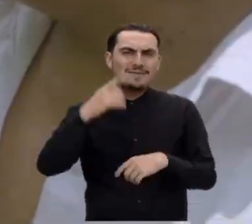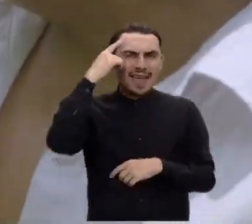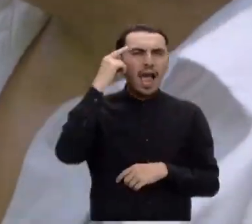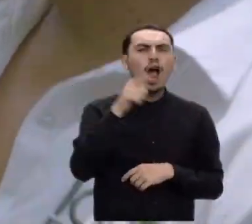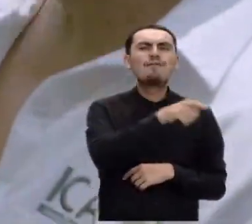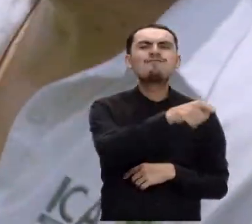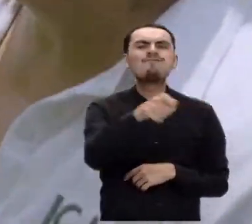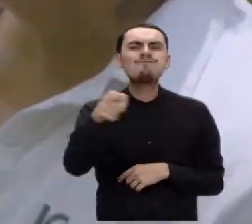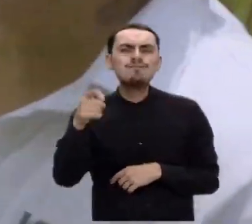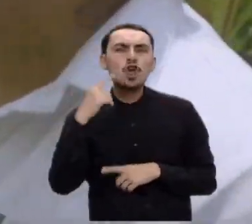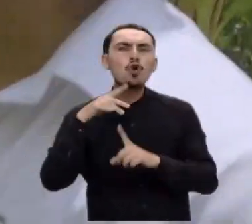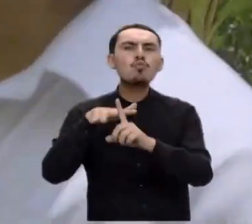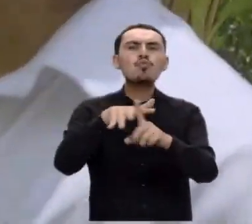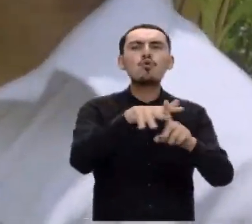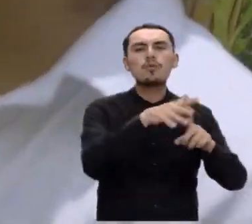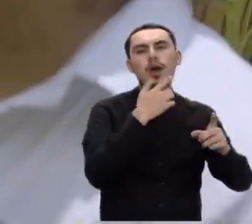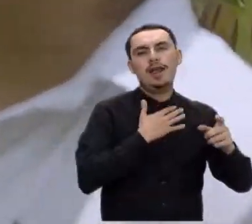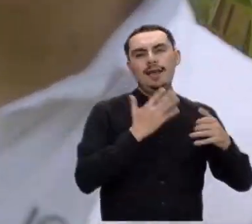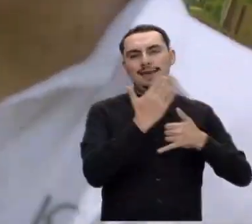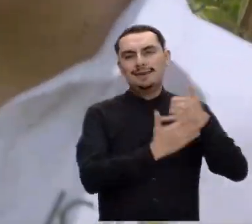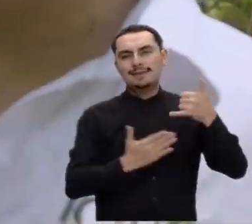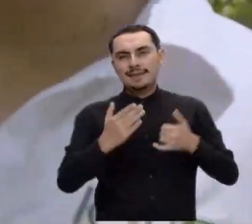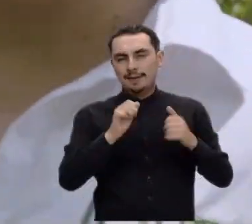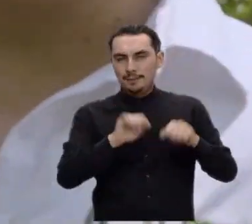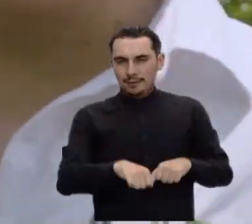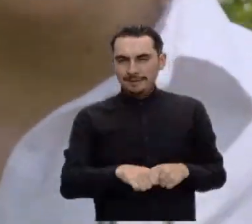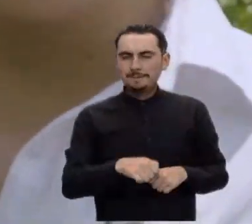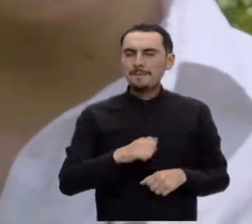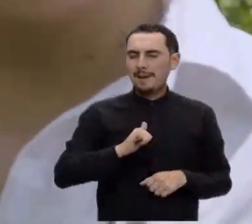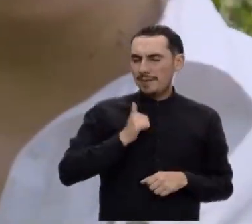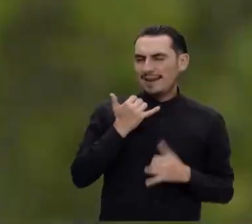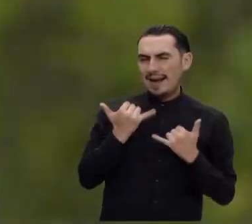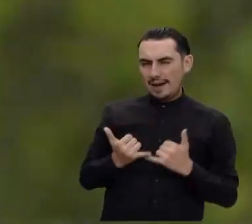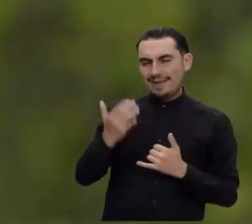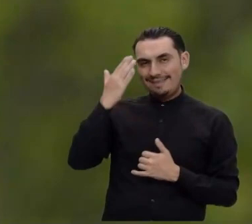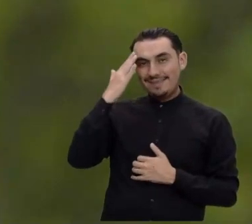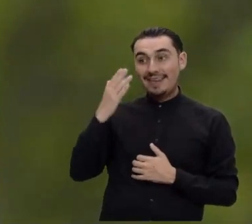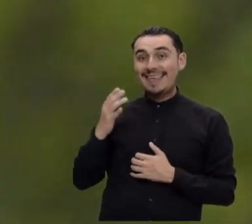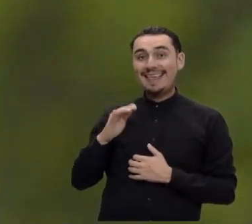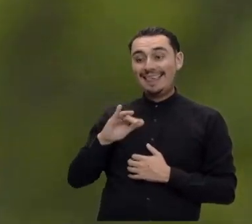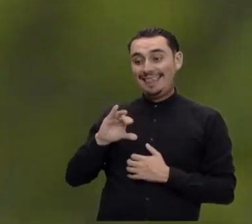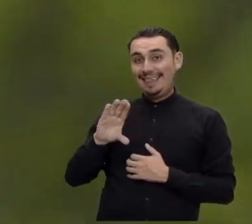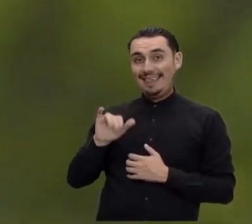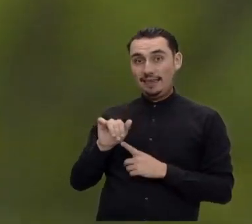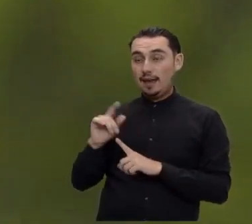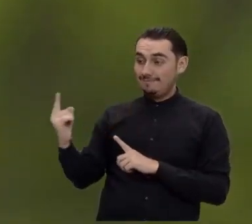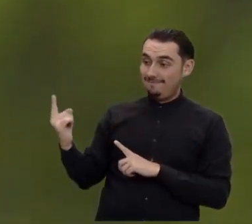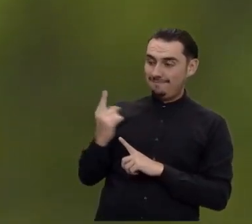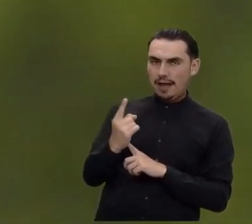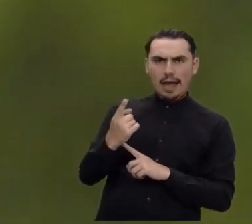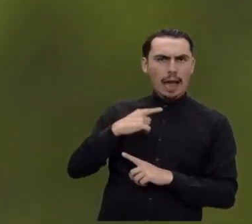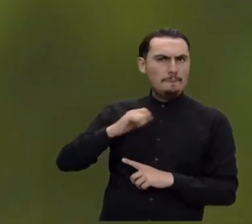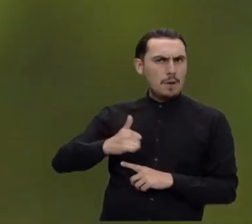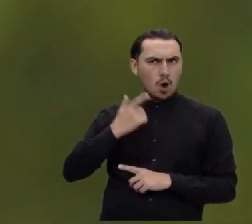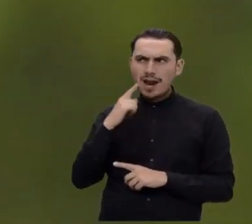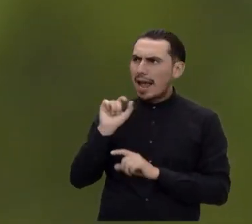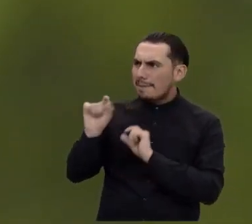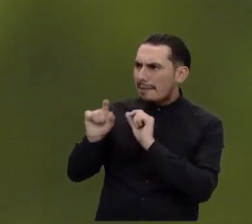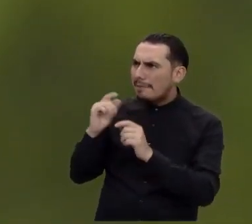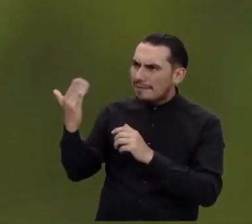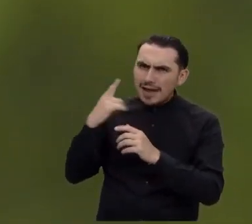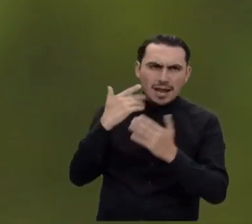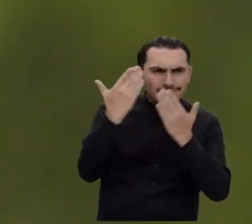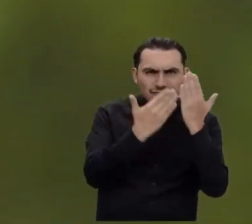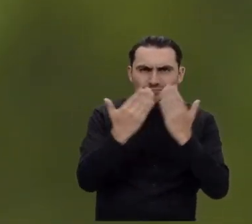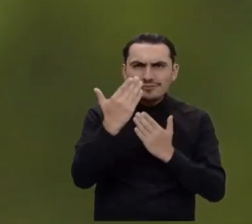están presentes en nuestro departamento. Claro. Lo ideal es aprovechar al funcionario ICA cuando llegue a su parte. Señor Luis, hay